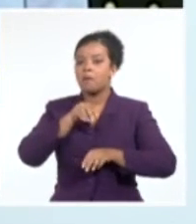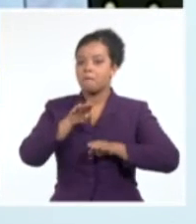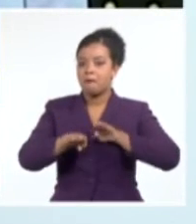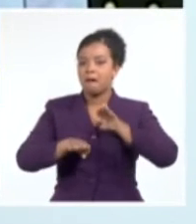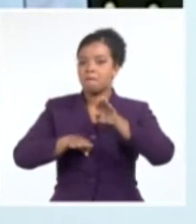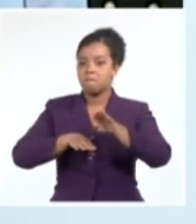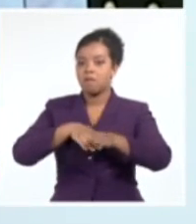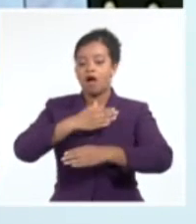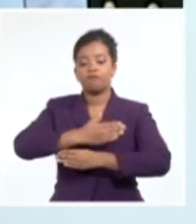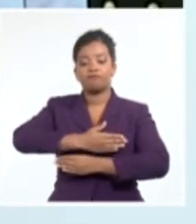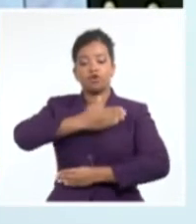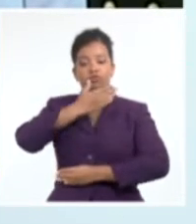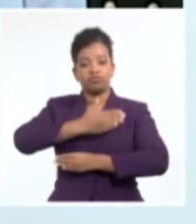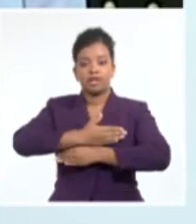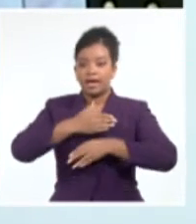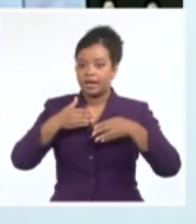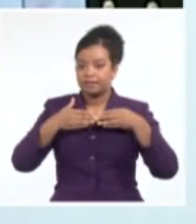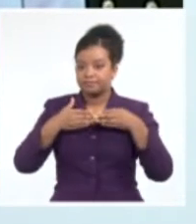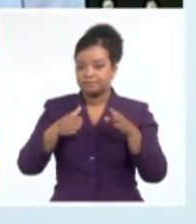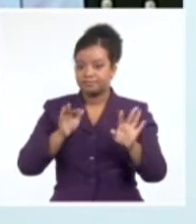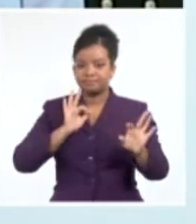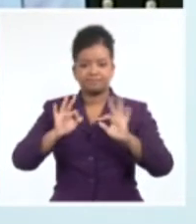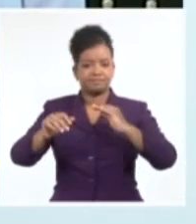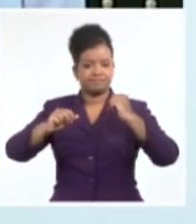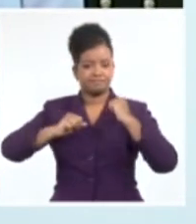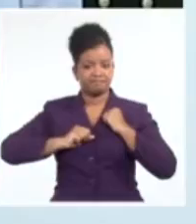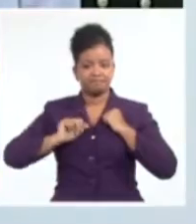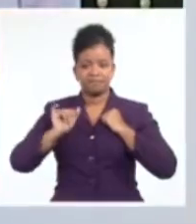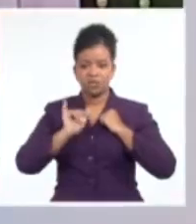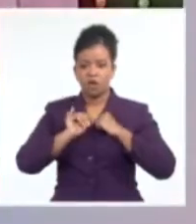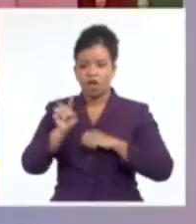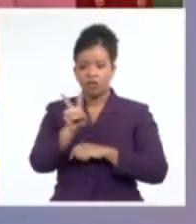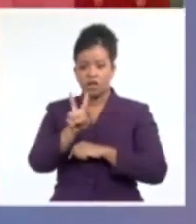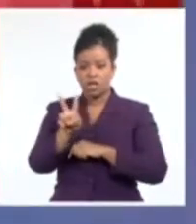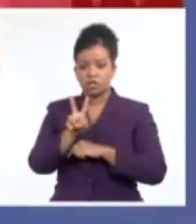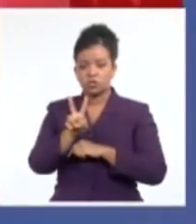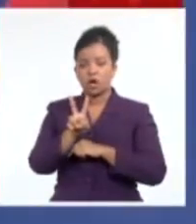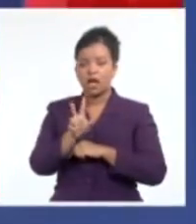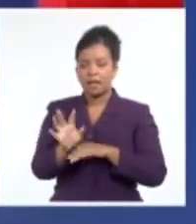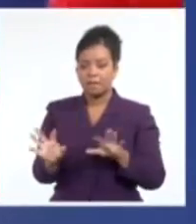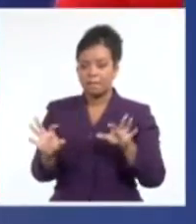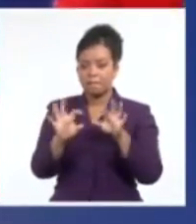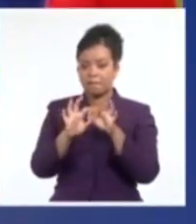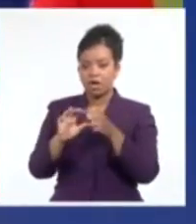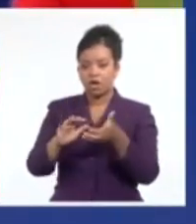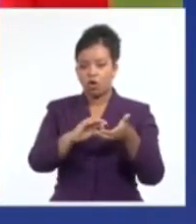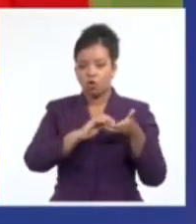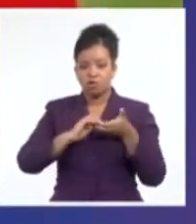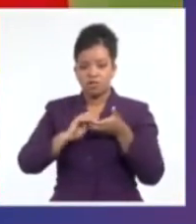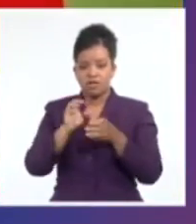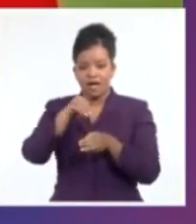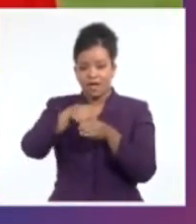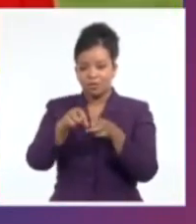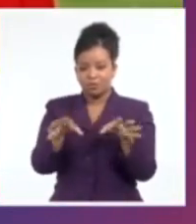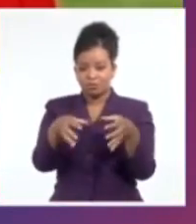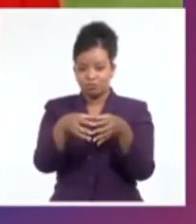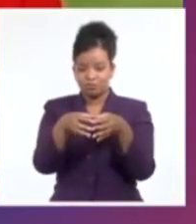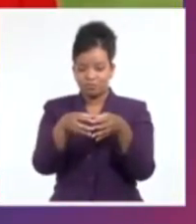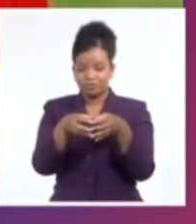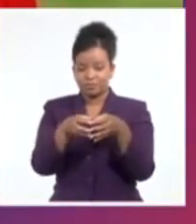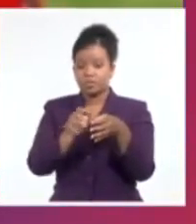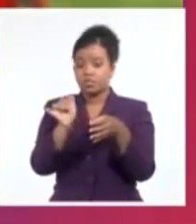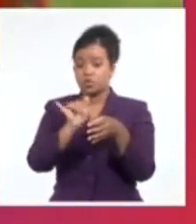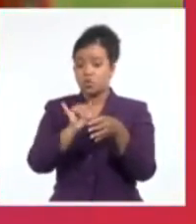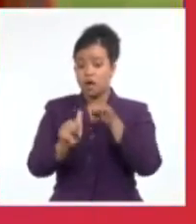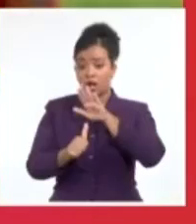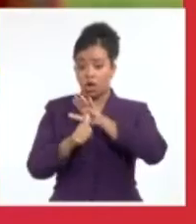frontera binacional, la seguridad, así como el regreso de Venezuela a la Comunidad Andina de Naciones. Se supo además que Petro le propuso